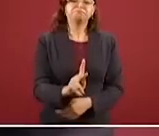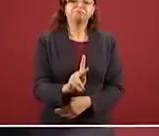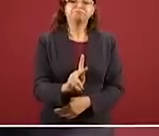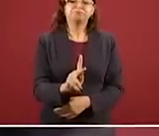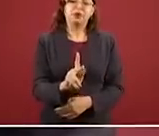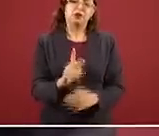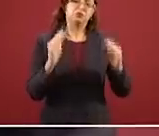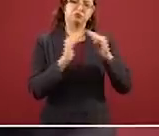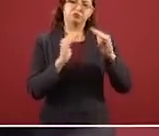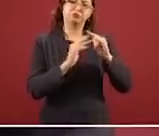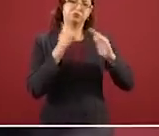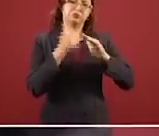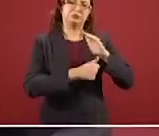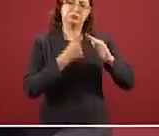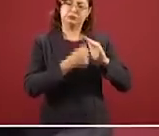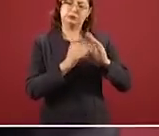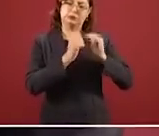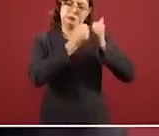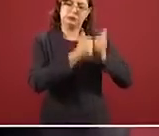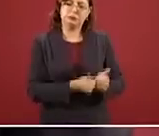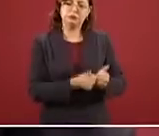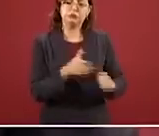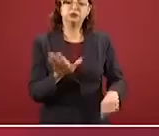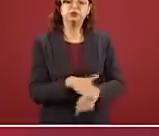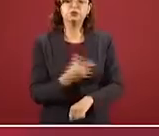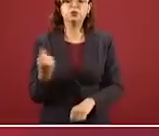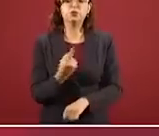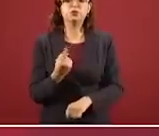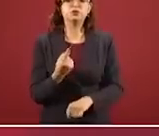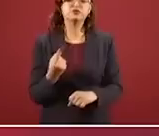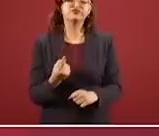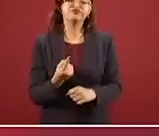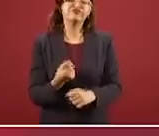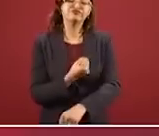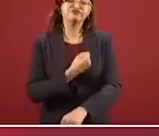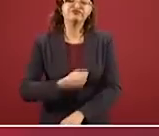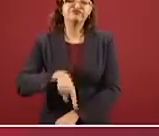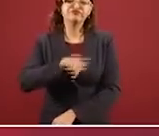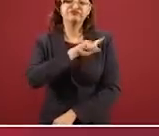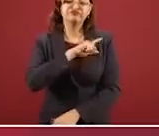como un arraigo domiciliario, por cuestiones de salud.